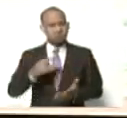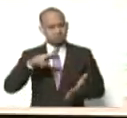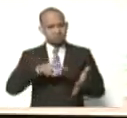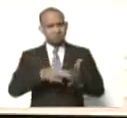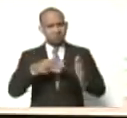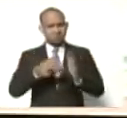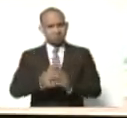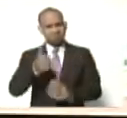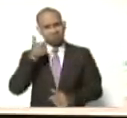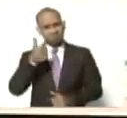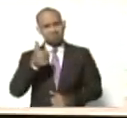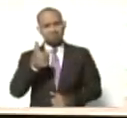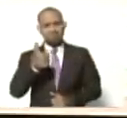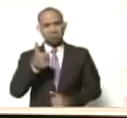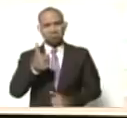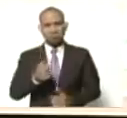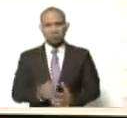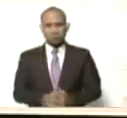significativo, bien